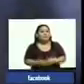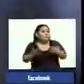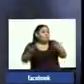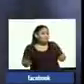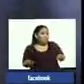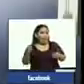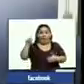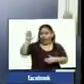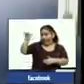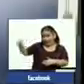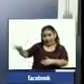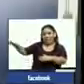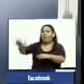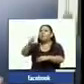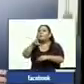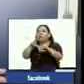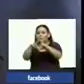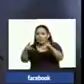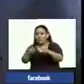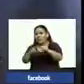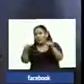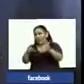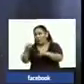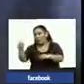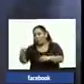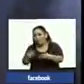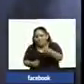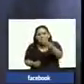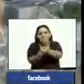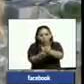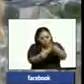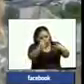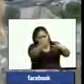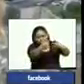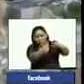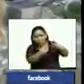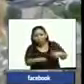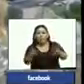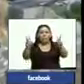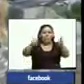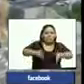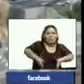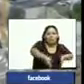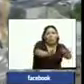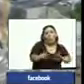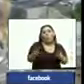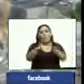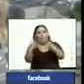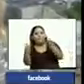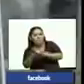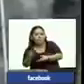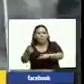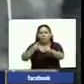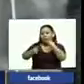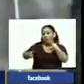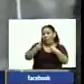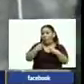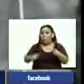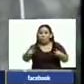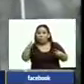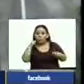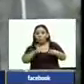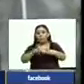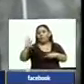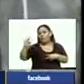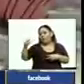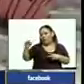Mientras se encontraba en Nicaragua, a Mauricio Funes le continuaban añadiendo señalamientos. Casos como el chaparral y la tregua entre pandillas fueron omitidos por el exfiscal